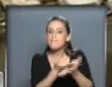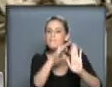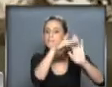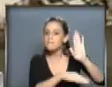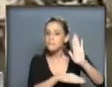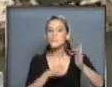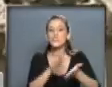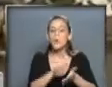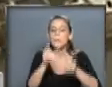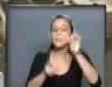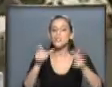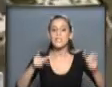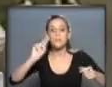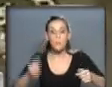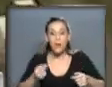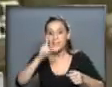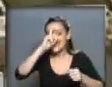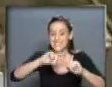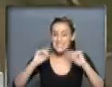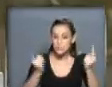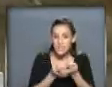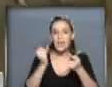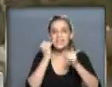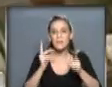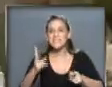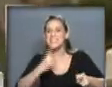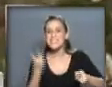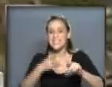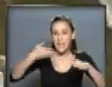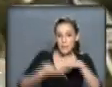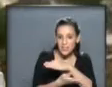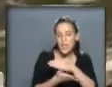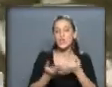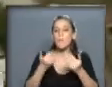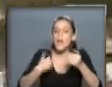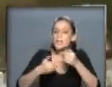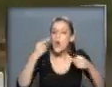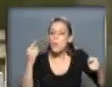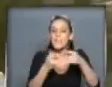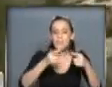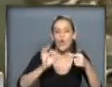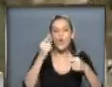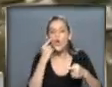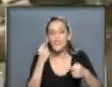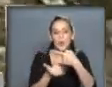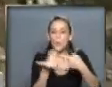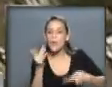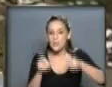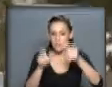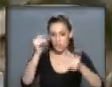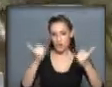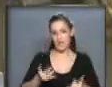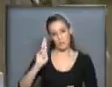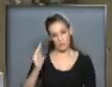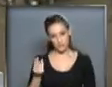y hospitales para contribuir justamente en la investigación destinada a conocer el número de víctimas del temporal del pasado 2 de abril.